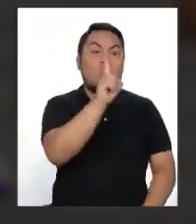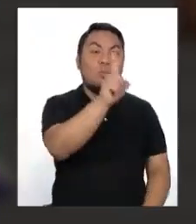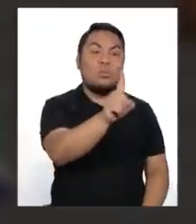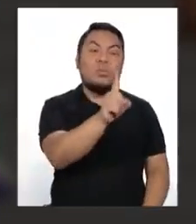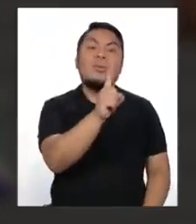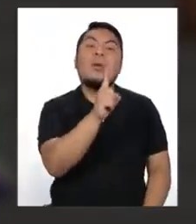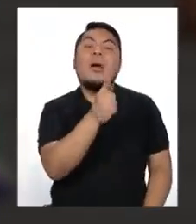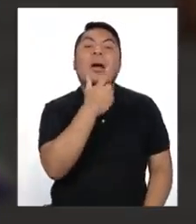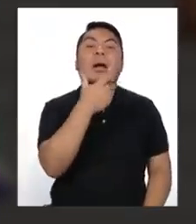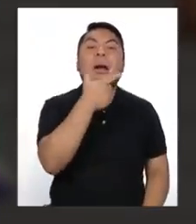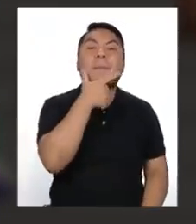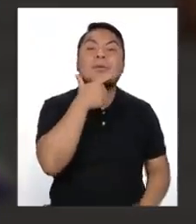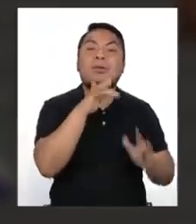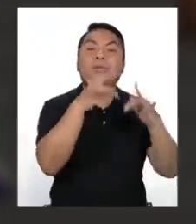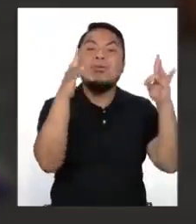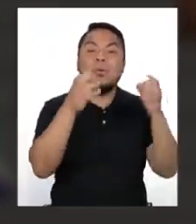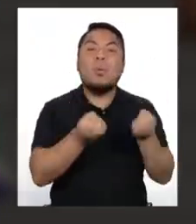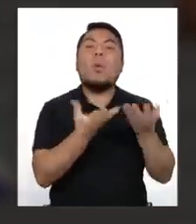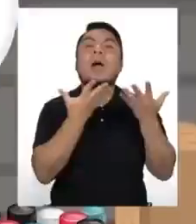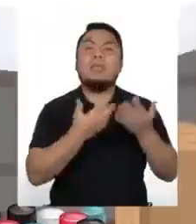dorada?